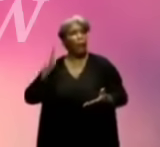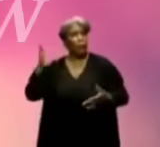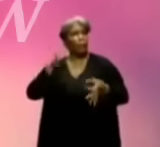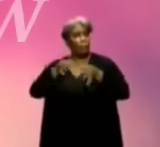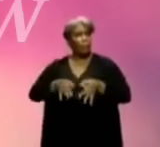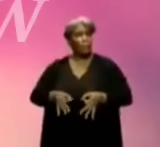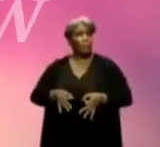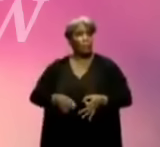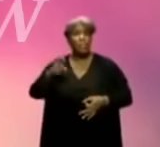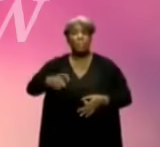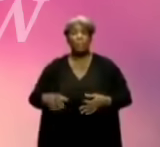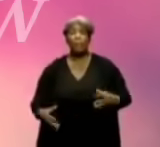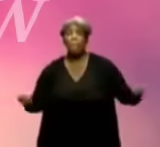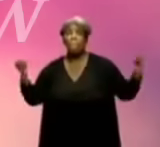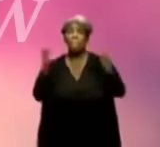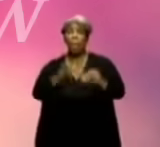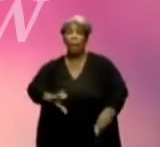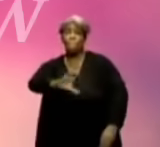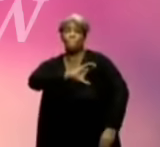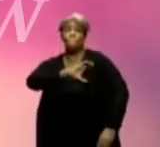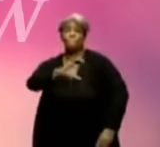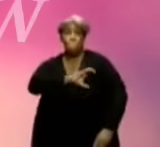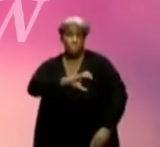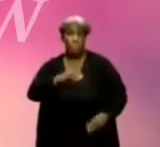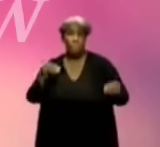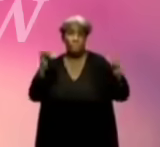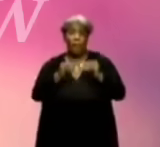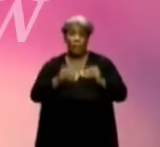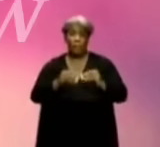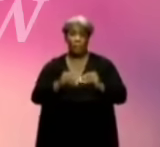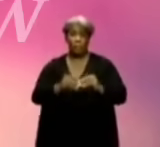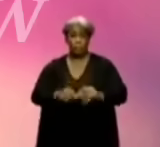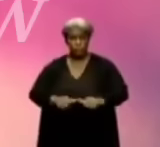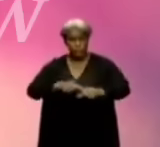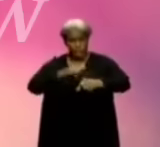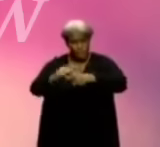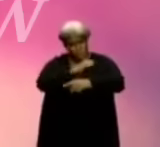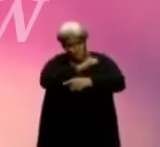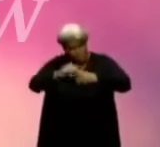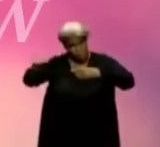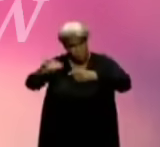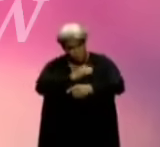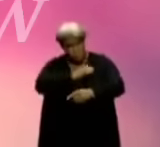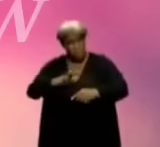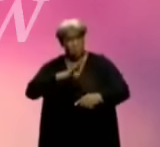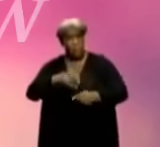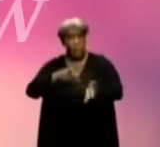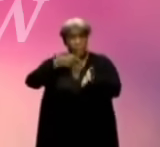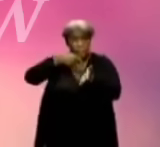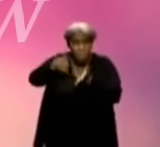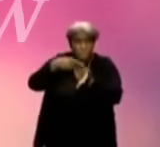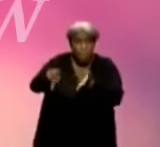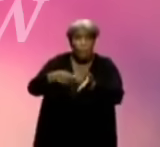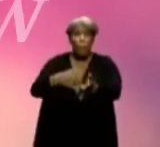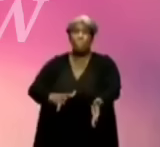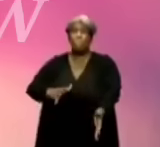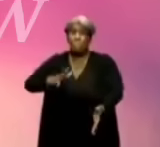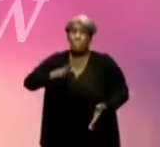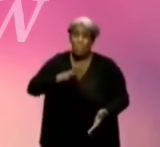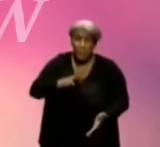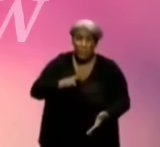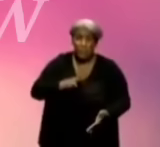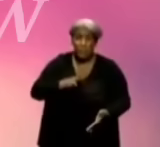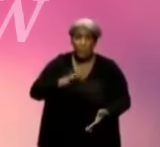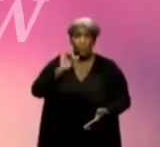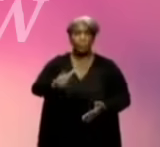ocasiones, tenemos que duplicar el número de policías, bien entrenados y bien pagados, como hemos ido nosotros mejorando, para llegar a